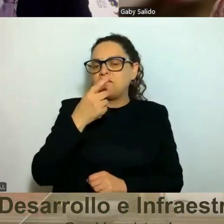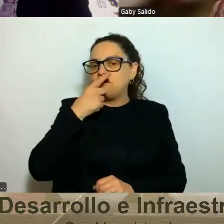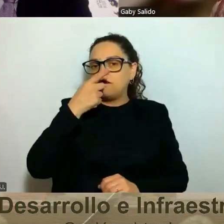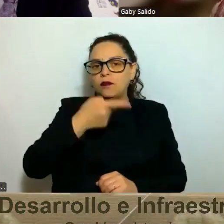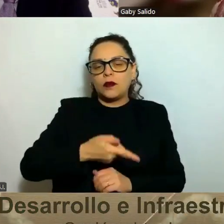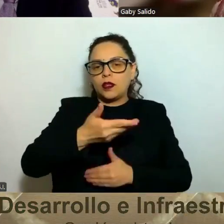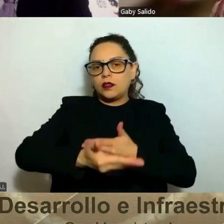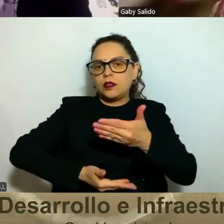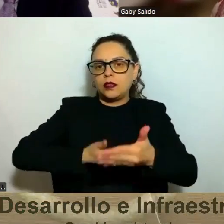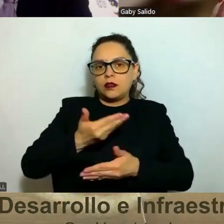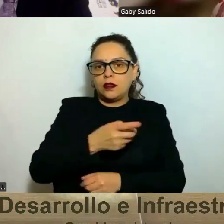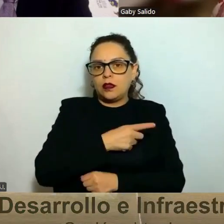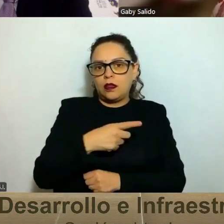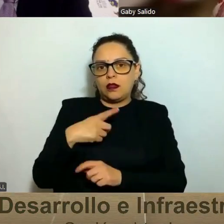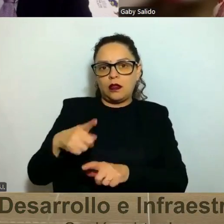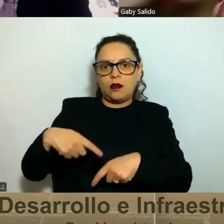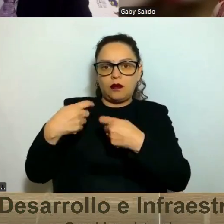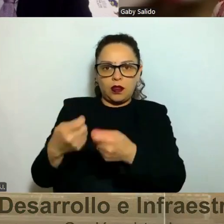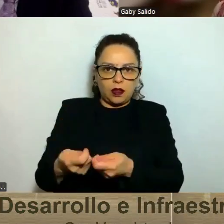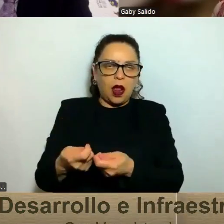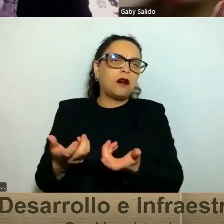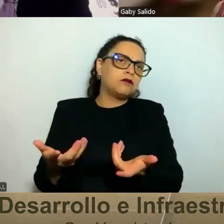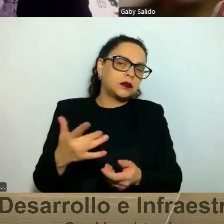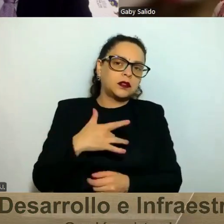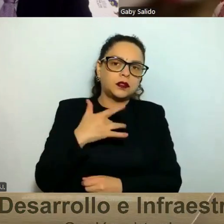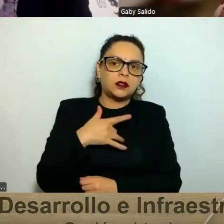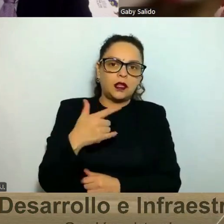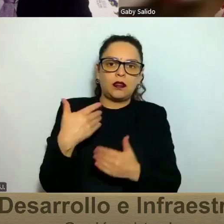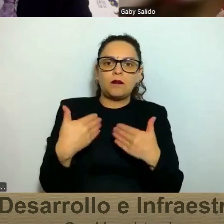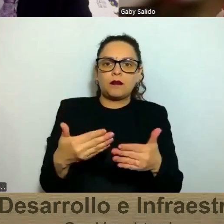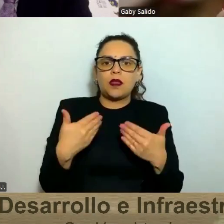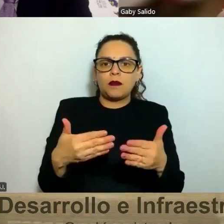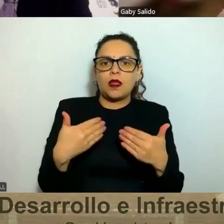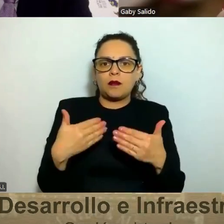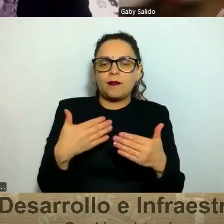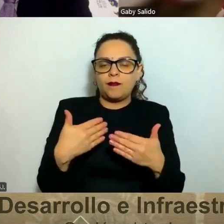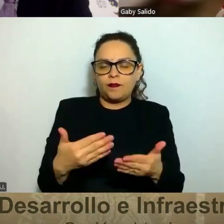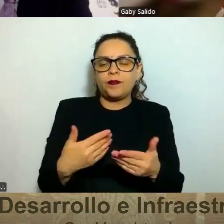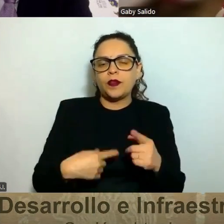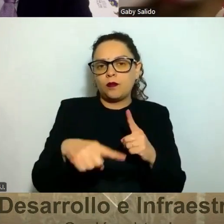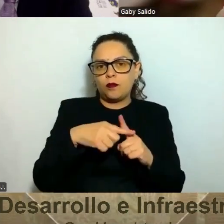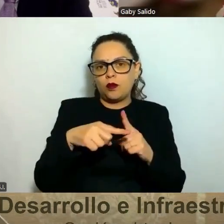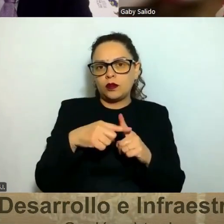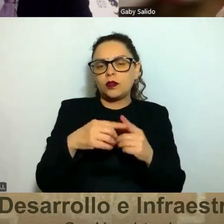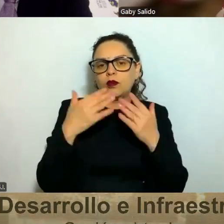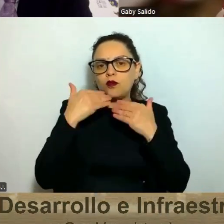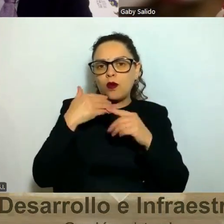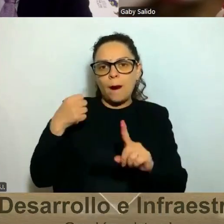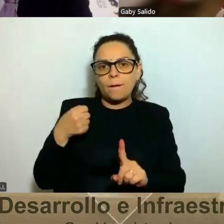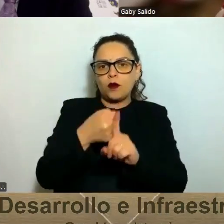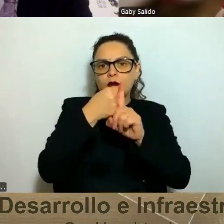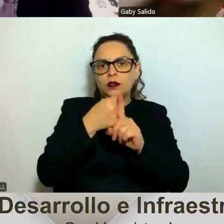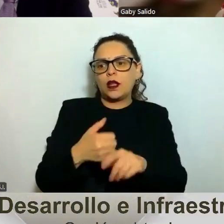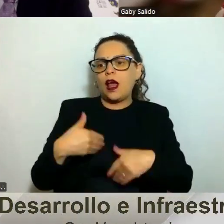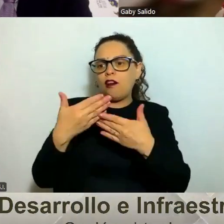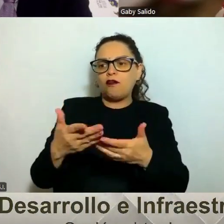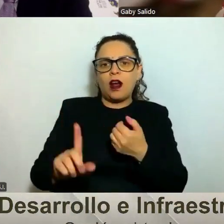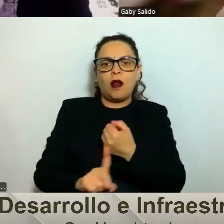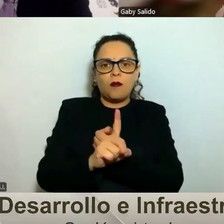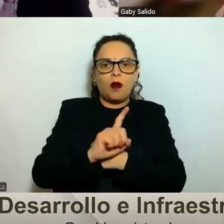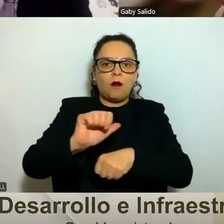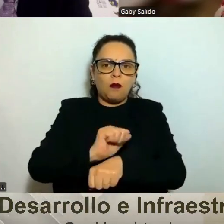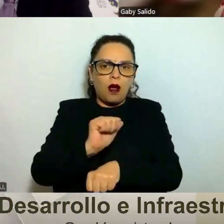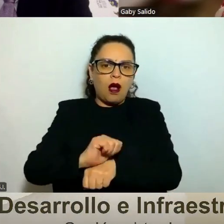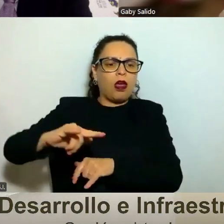se proporcionan en el mismo, por lo que se considera que abonará considerablemente a los impactos generados de movilidad en la zona. Es